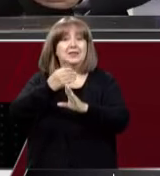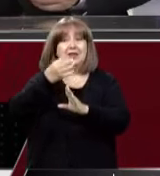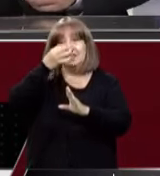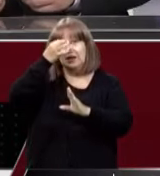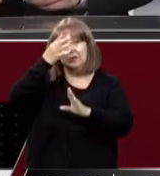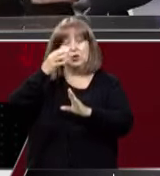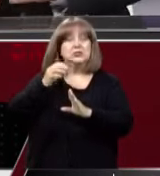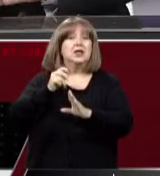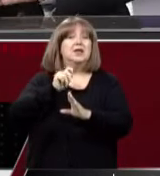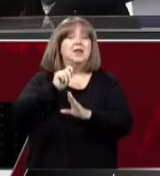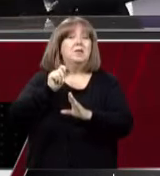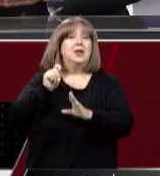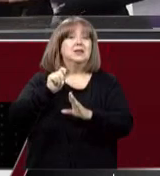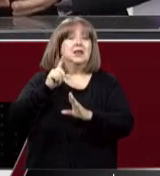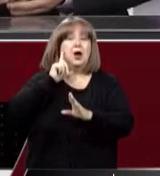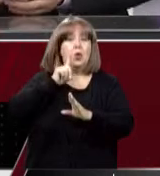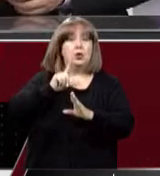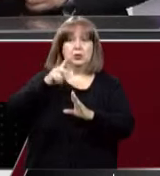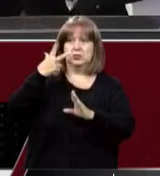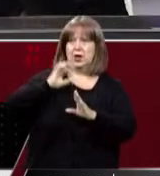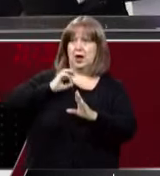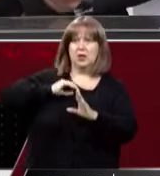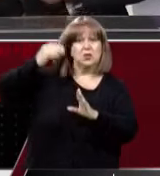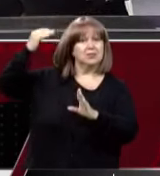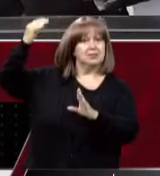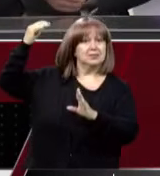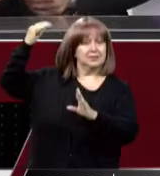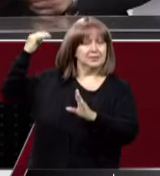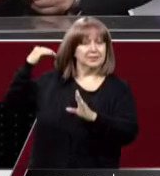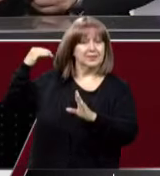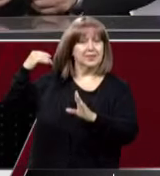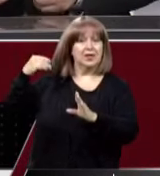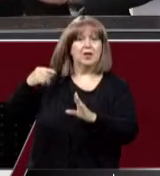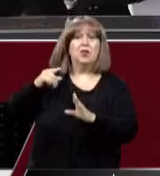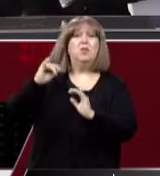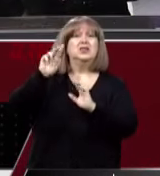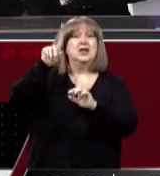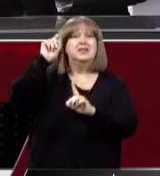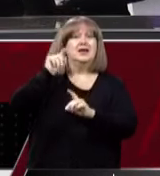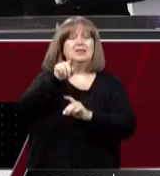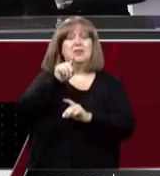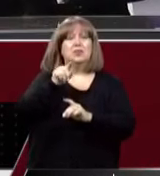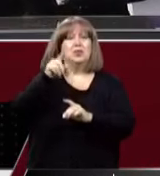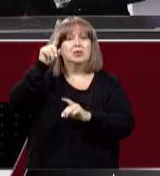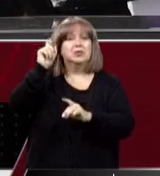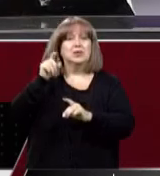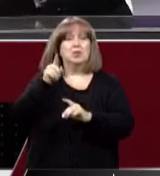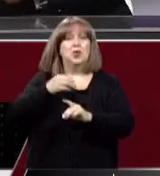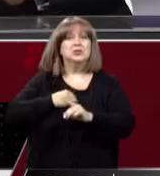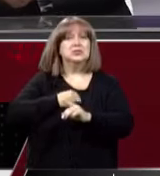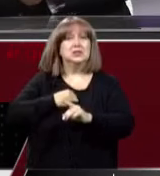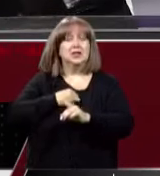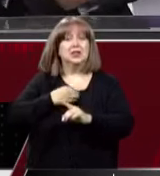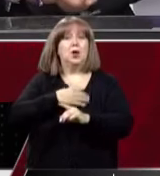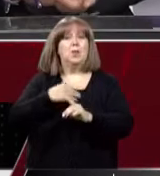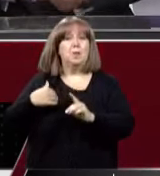de hace 3 años. Sí. ¿Cómo se enteró ella de ese hallazgo clave para la investigación? ¿Cuándo se enteró y qué sintió Soledad cuando supo